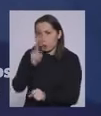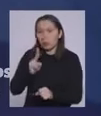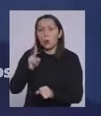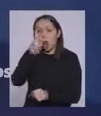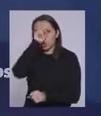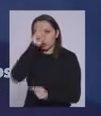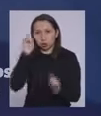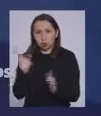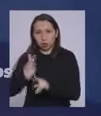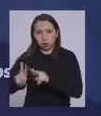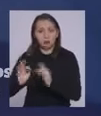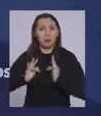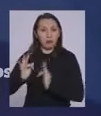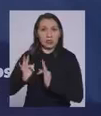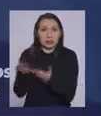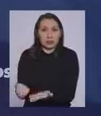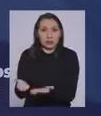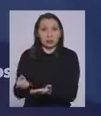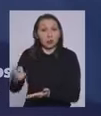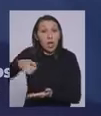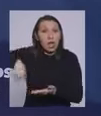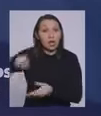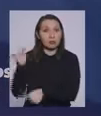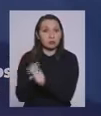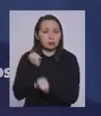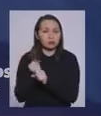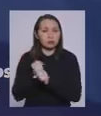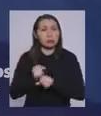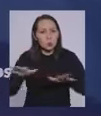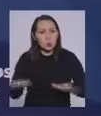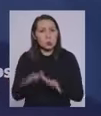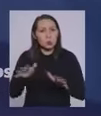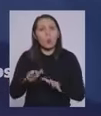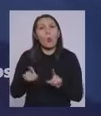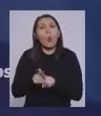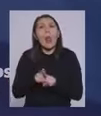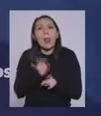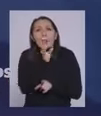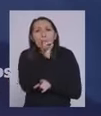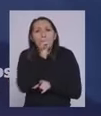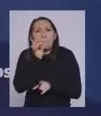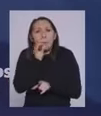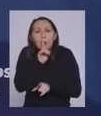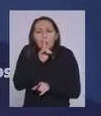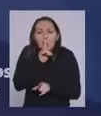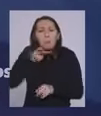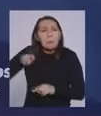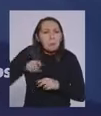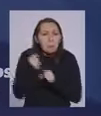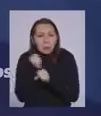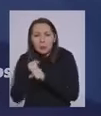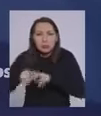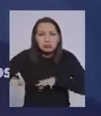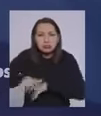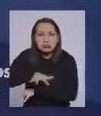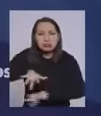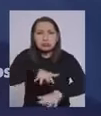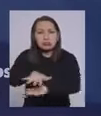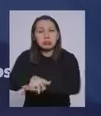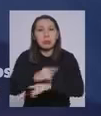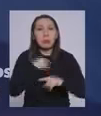felicito, y creo que ellos han trabajado incluso silenciosamente haciendo este